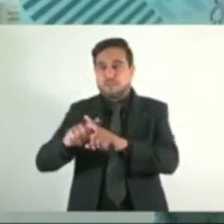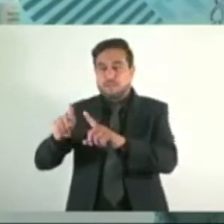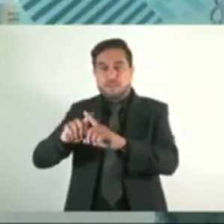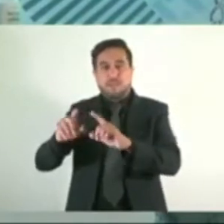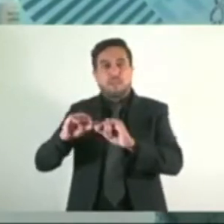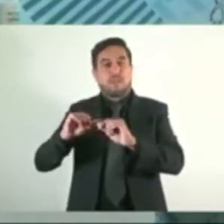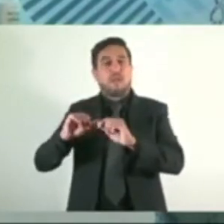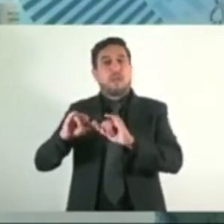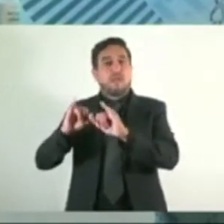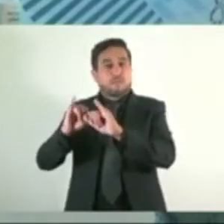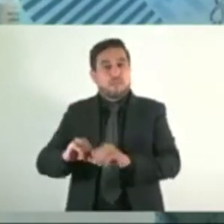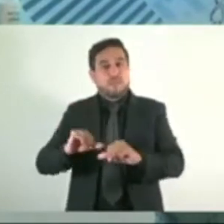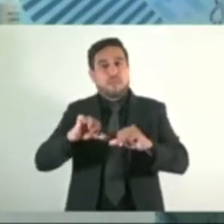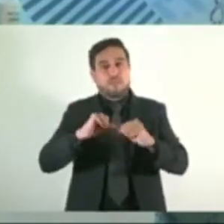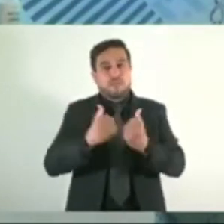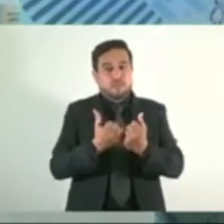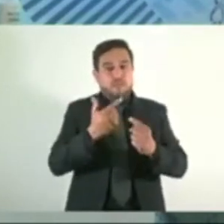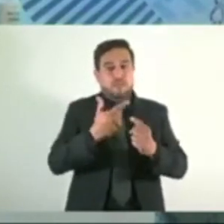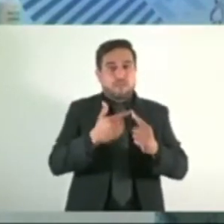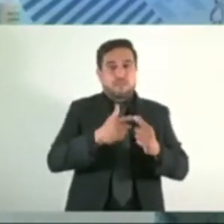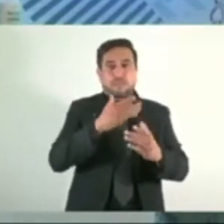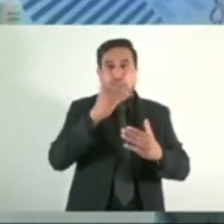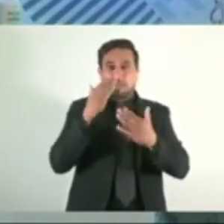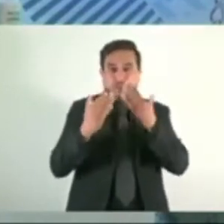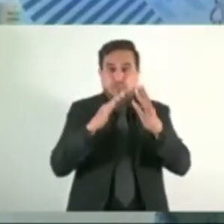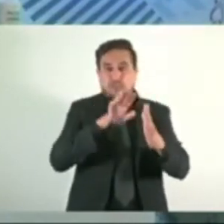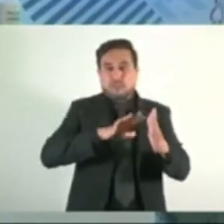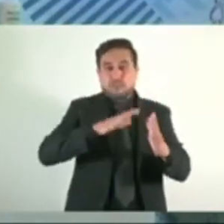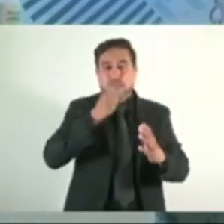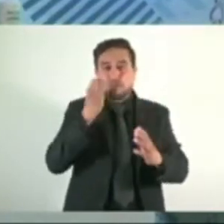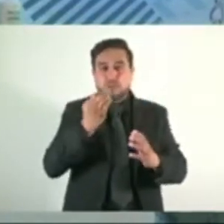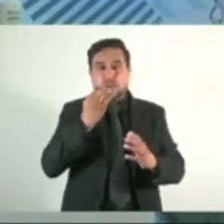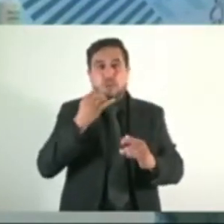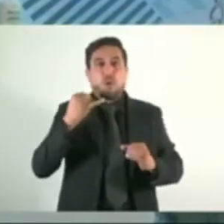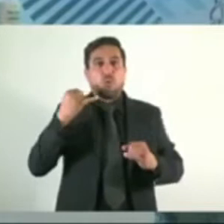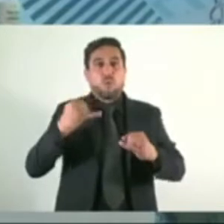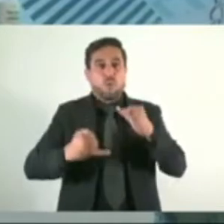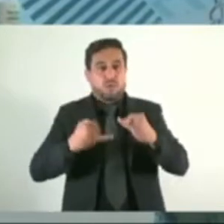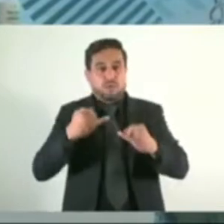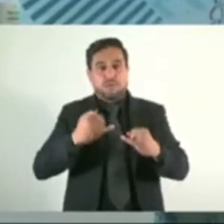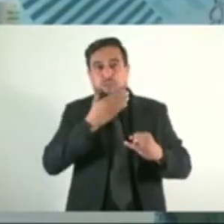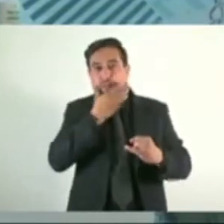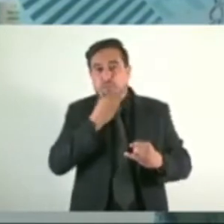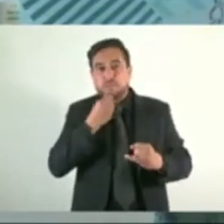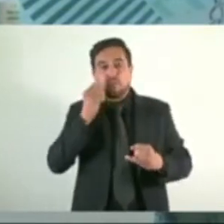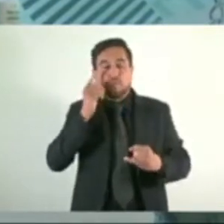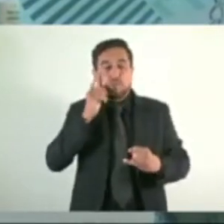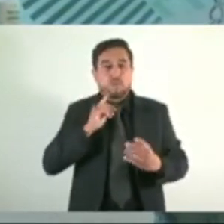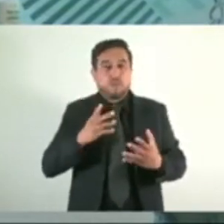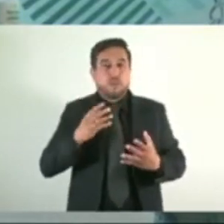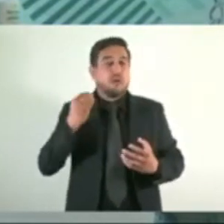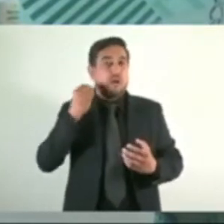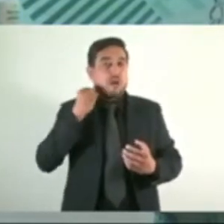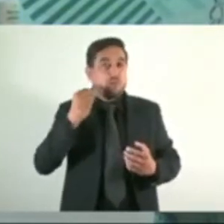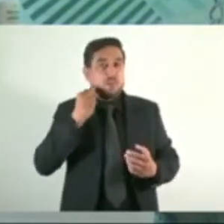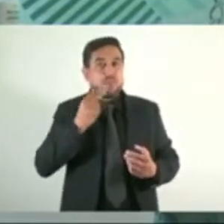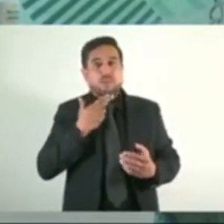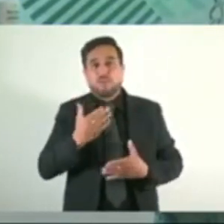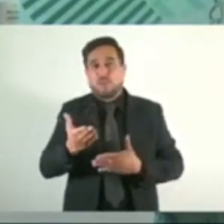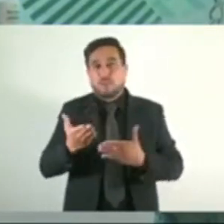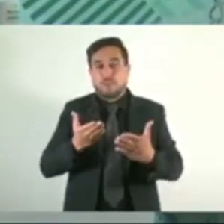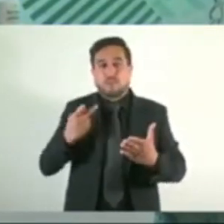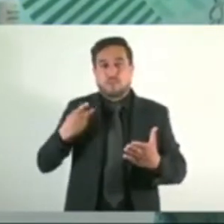asociaciones civiles y de la academia que nos acompañan, a jueces, servidores públicos y abogados que nos distinguen con su